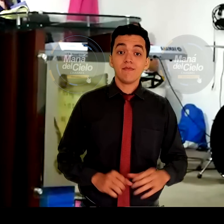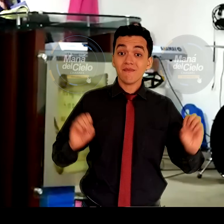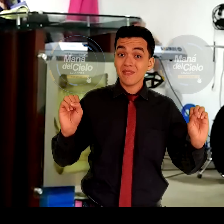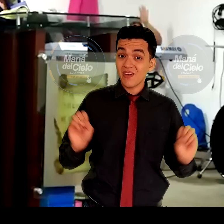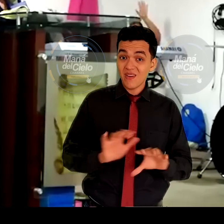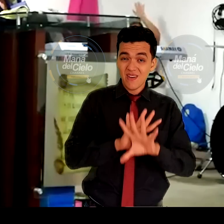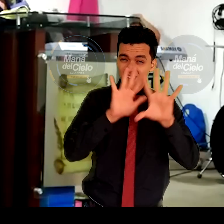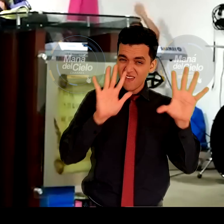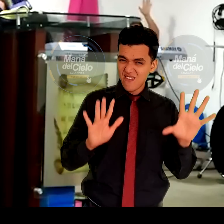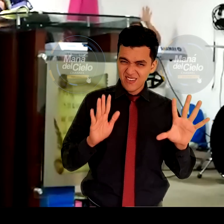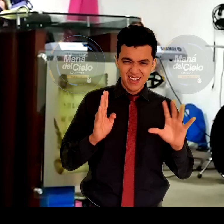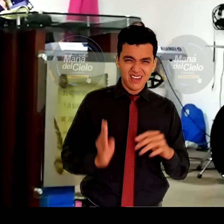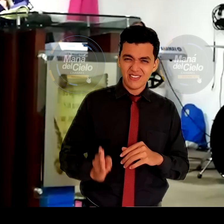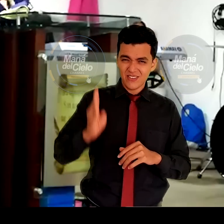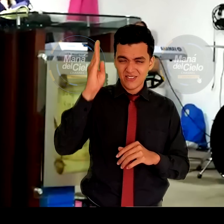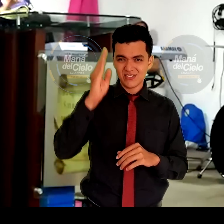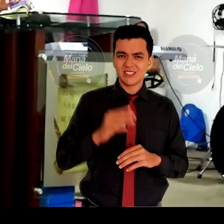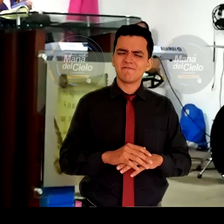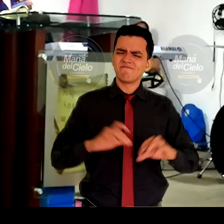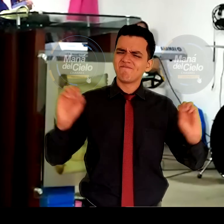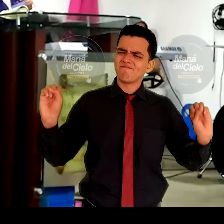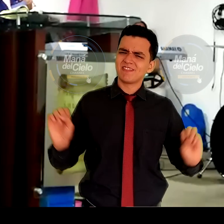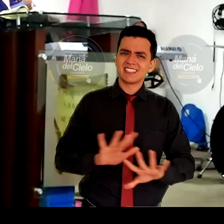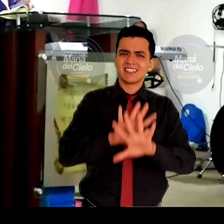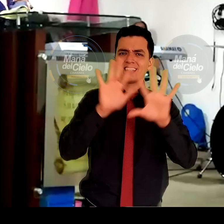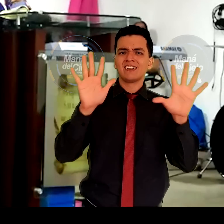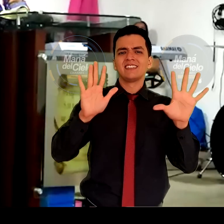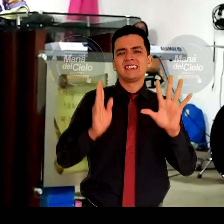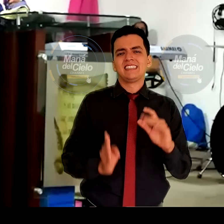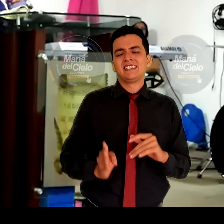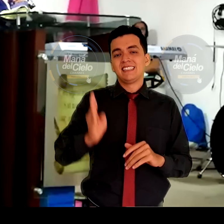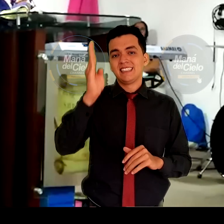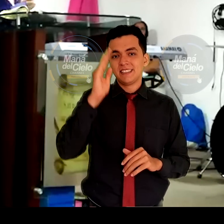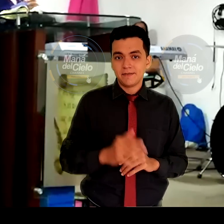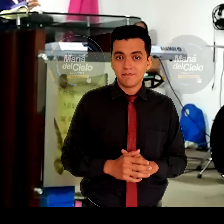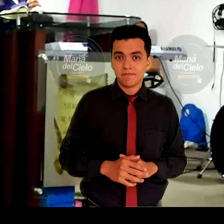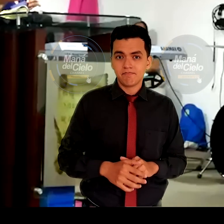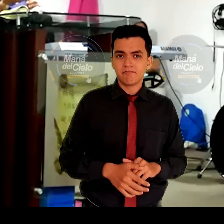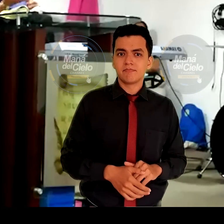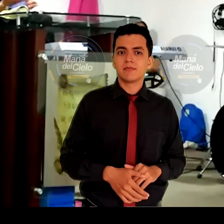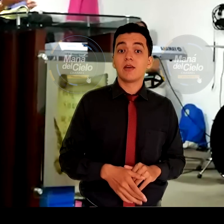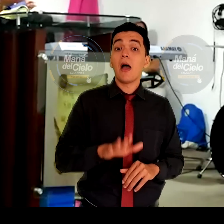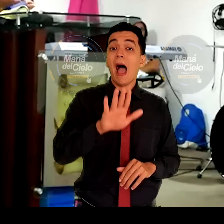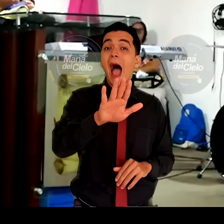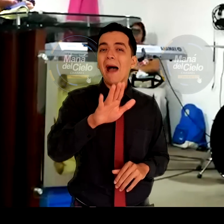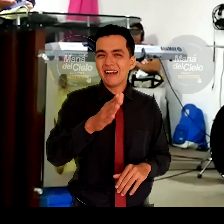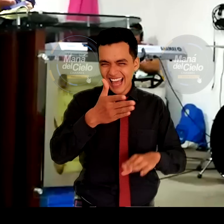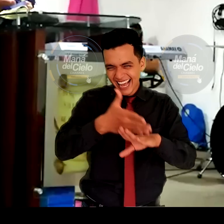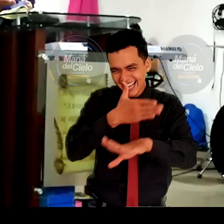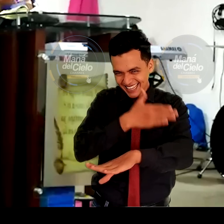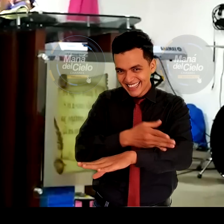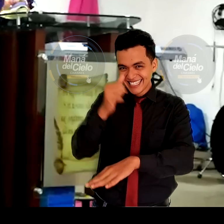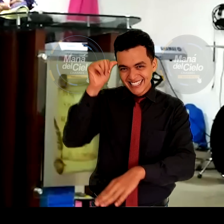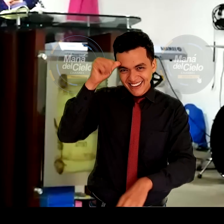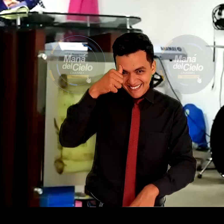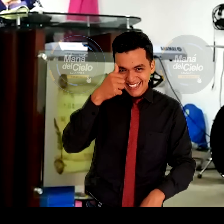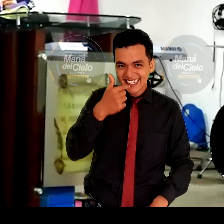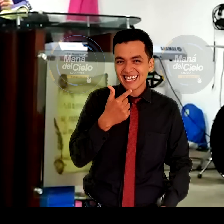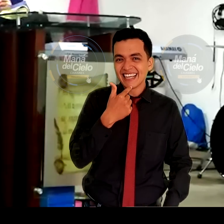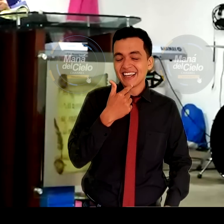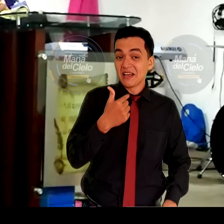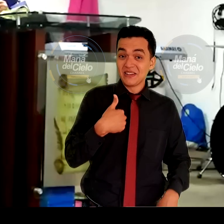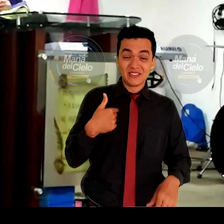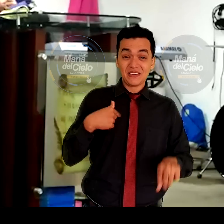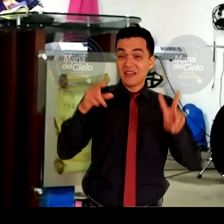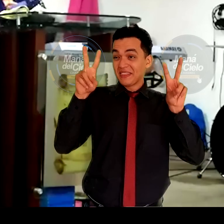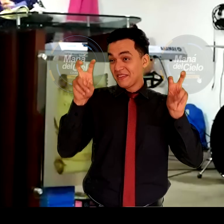Digamos gloria a Dios. Digamos gloria a Dios. Bueno, y usted estará preguntando, ¿y qué pasó con mi hija? Lo que pasa es que yo me salgo,